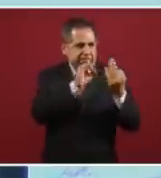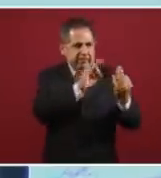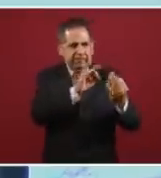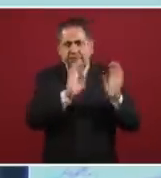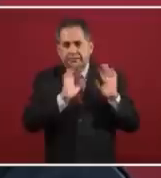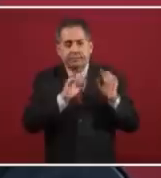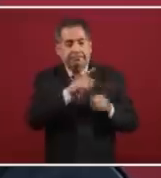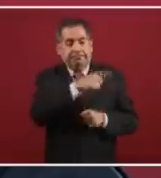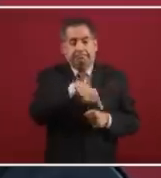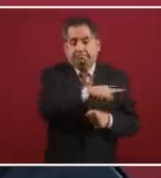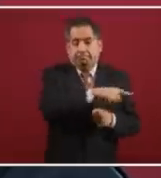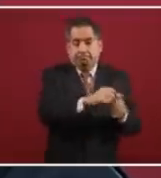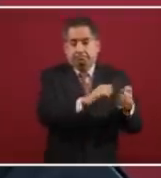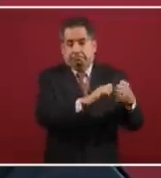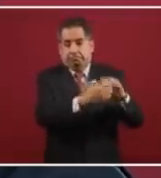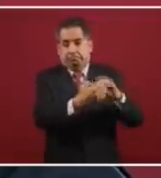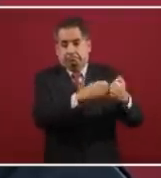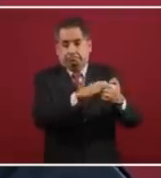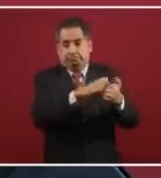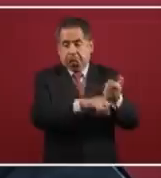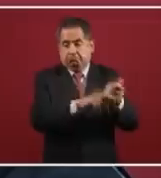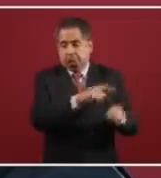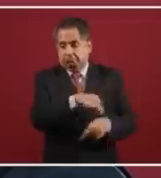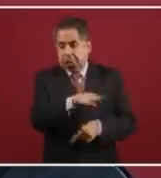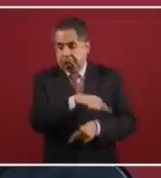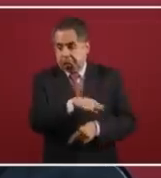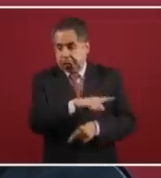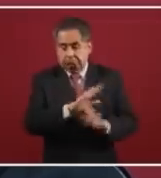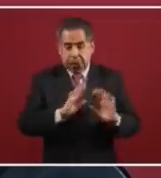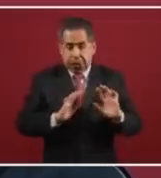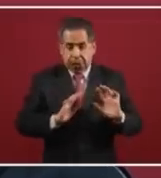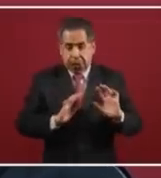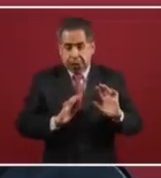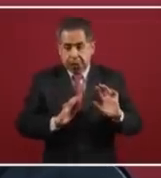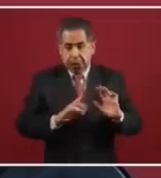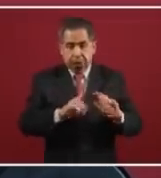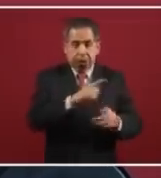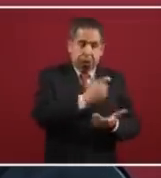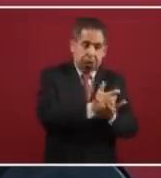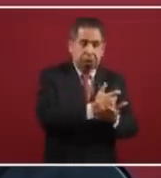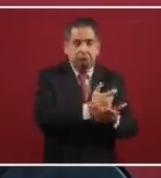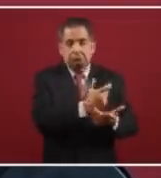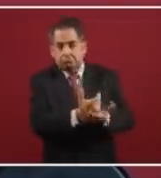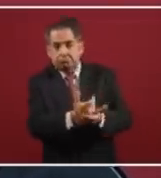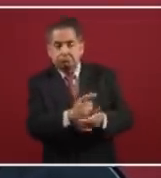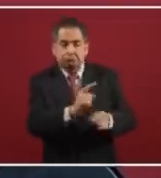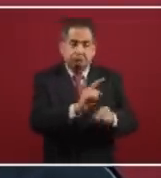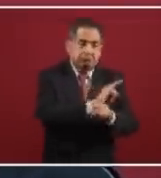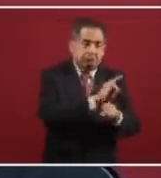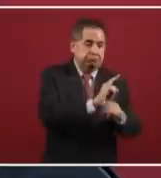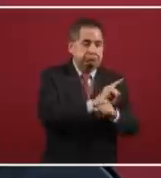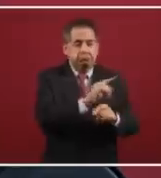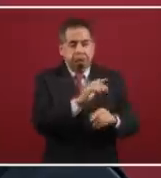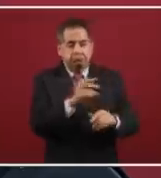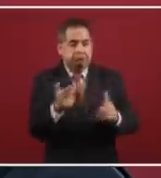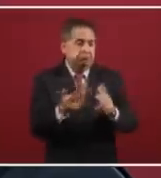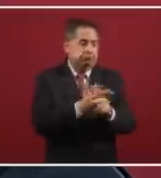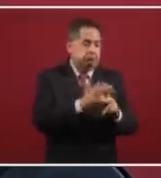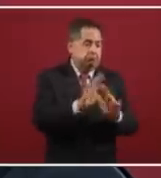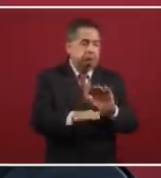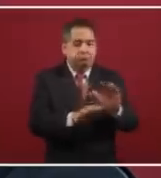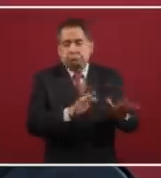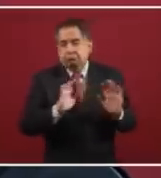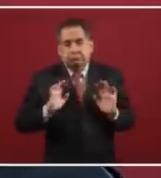ellos, en el pago de alguna situación que no cumplieron, lo pagan con la muerte, o